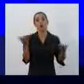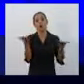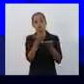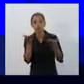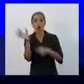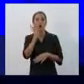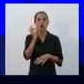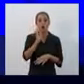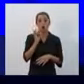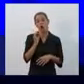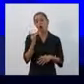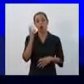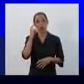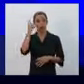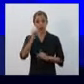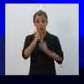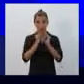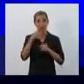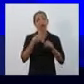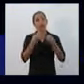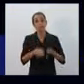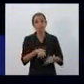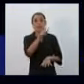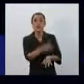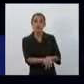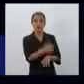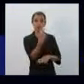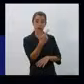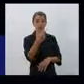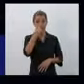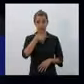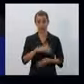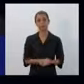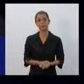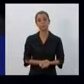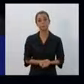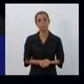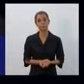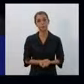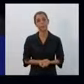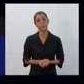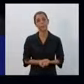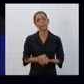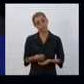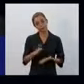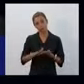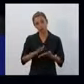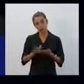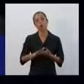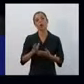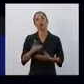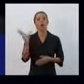empieza aprovechando estos segundos es mauricio macri nuevamente he escuchado hablar del endeudamiento